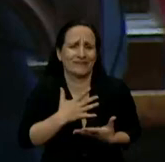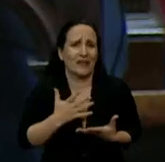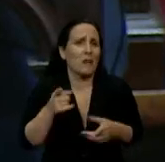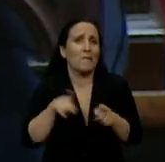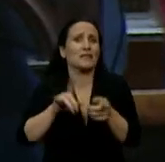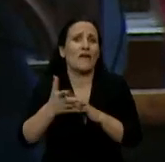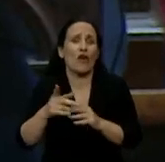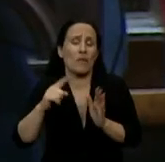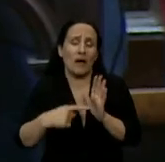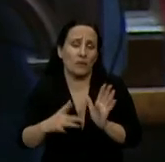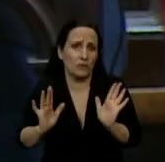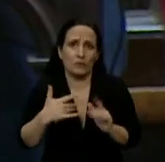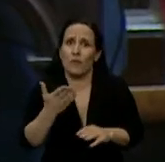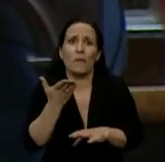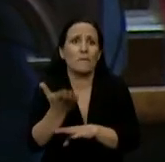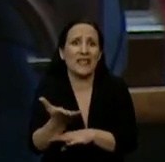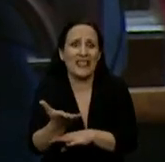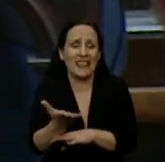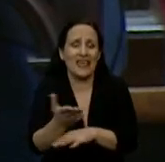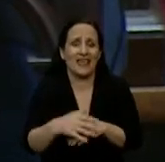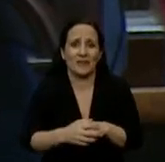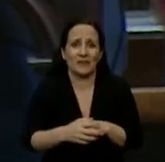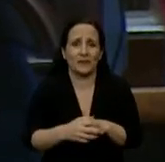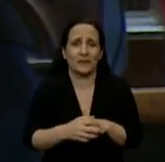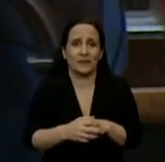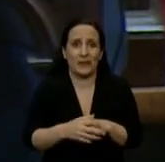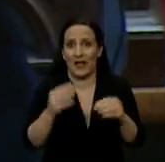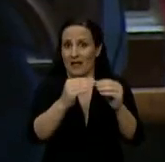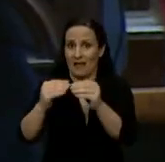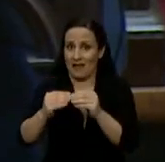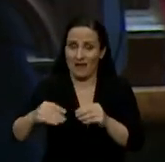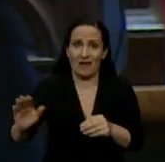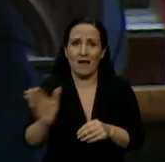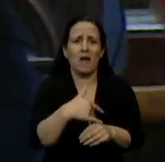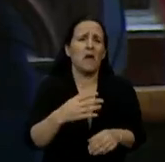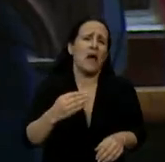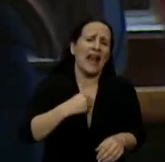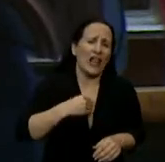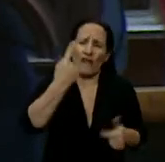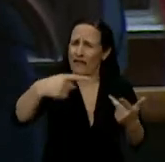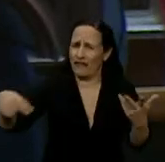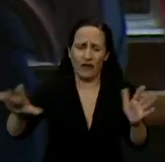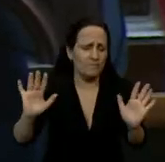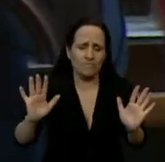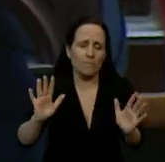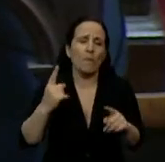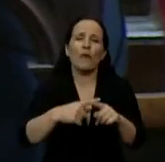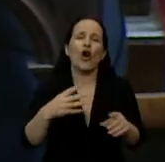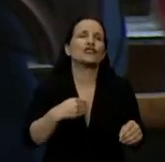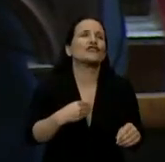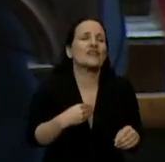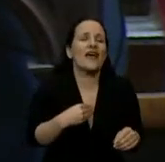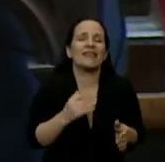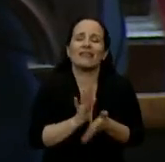cualquier otro punto. Así que les pedimos a los colegas, aunque profesen otra fe, otros cultos, que por un sentimiento